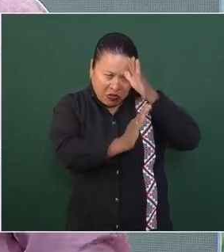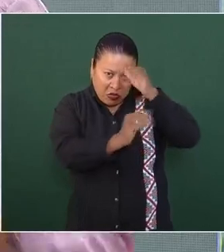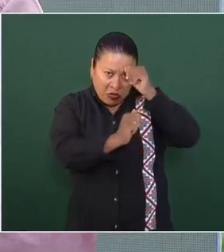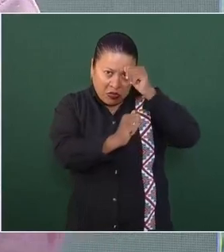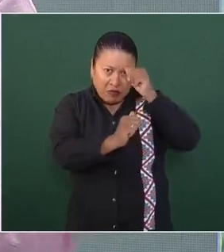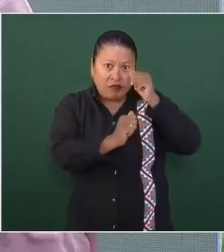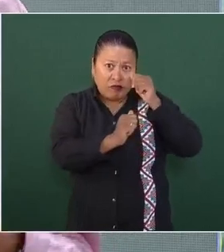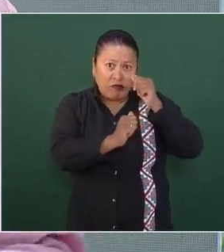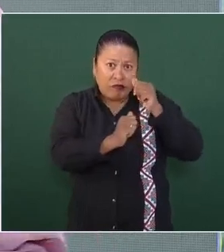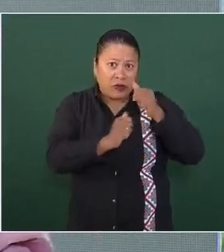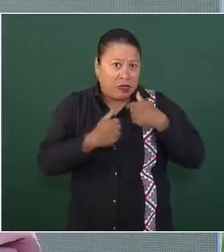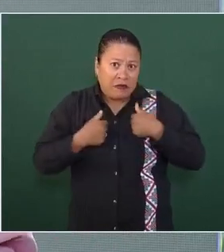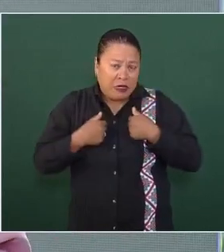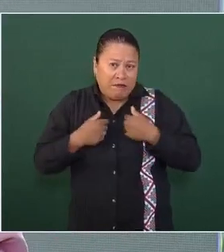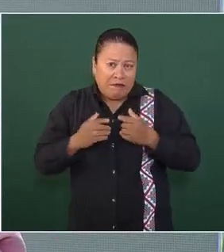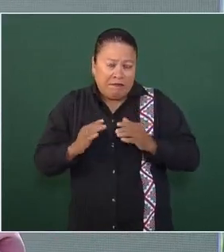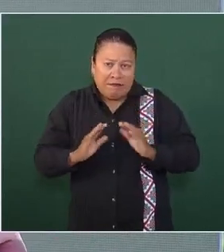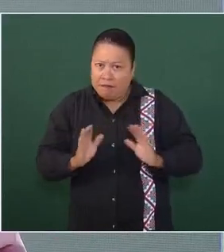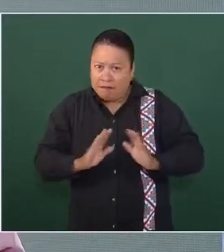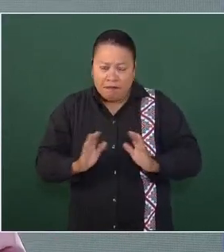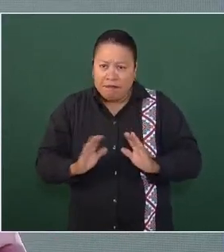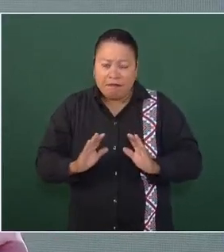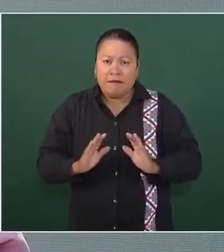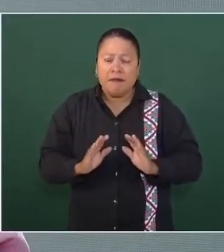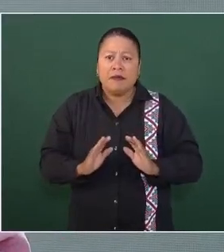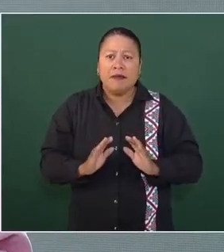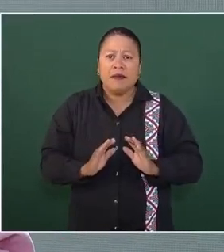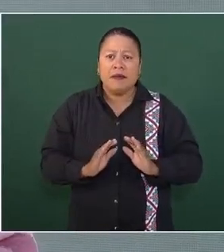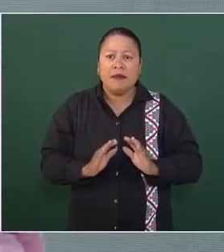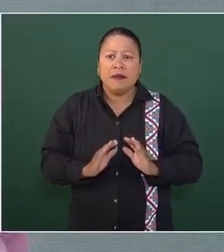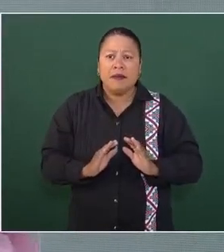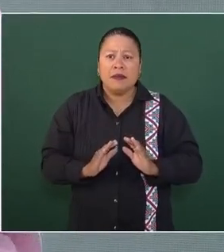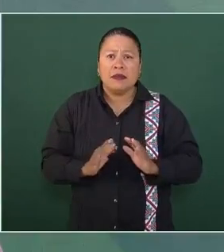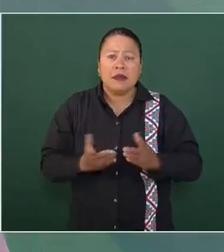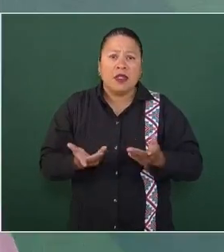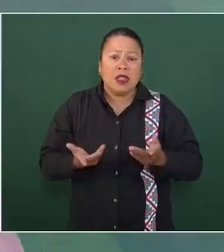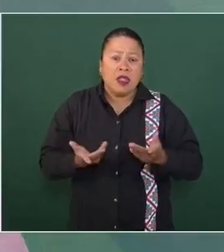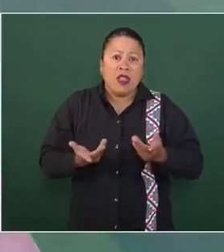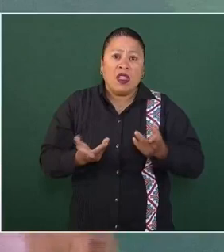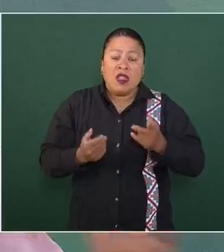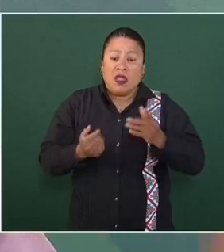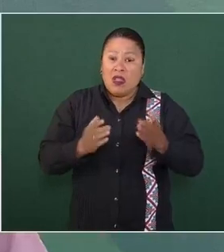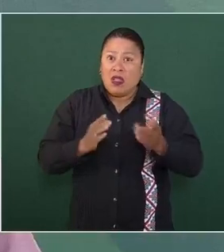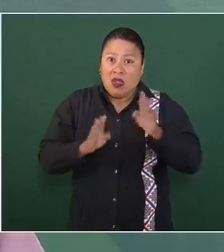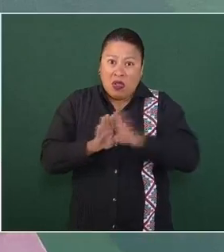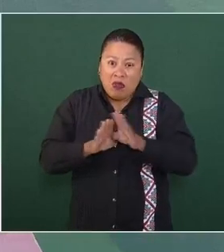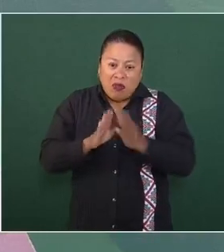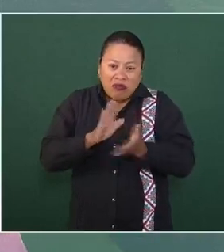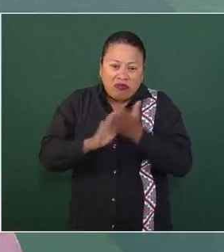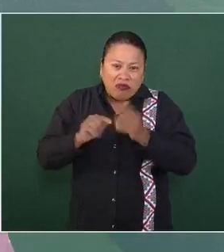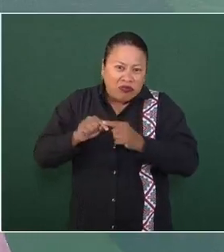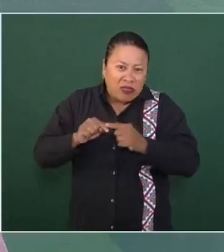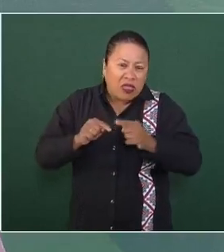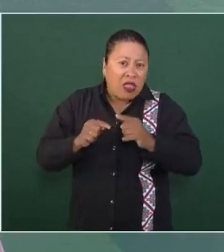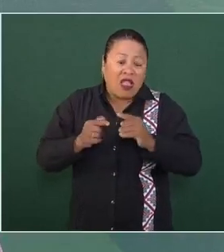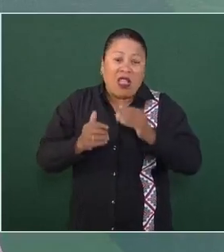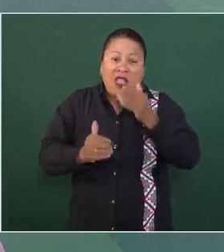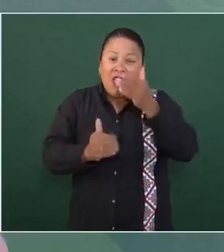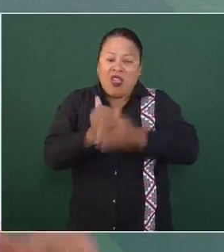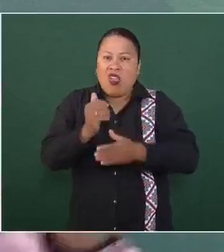ya no me va a tocar a mí este ver terminada la obra pero yo sí voy a